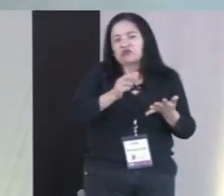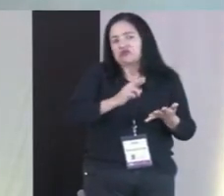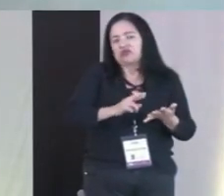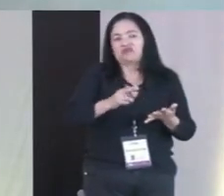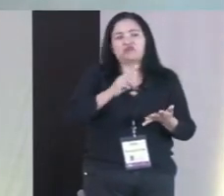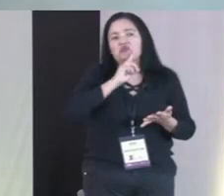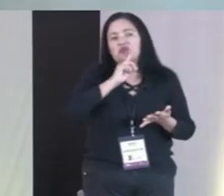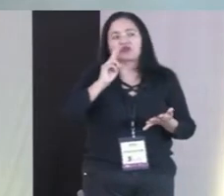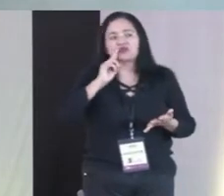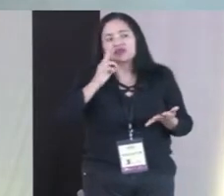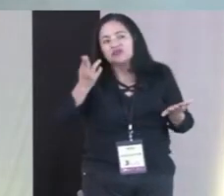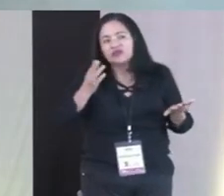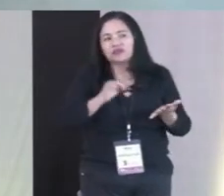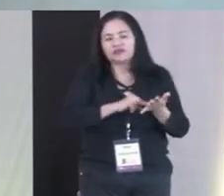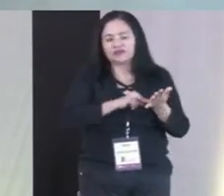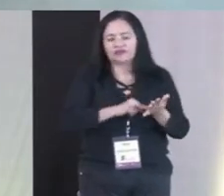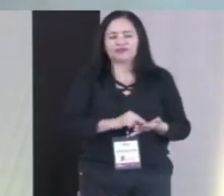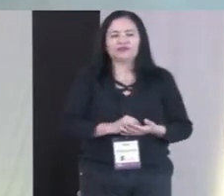¿no?